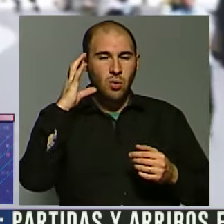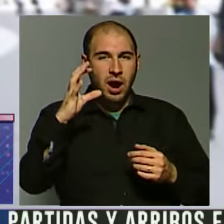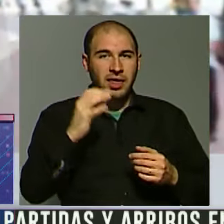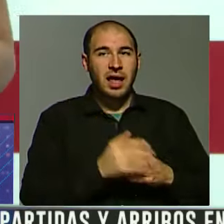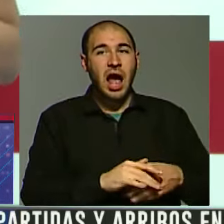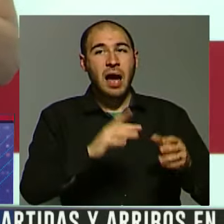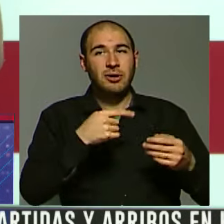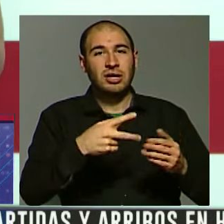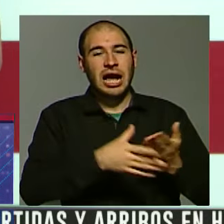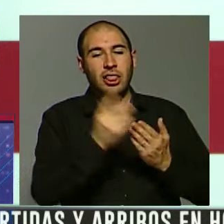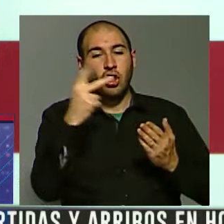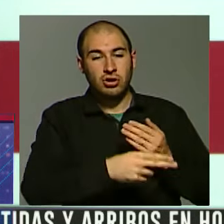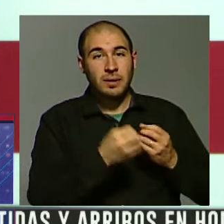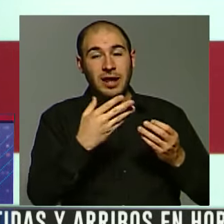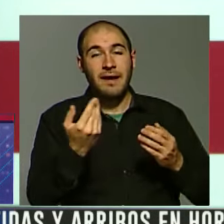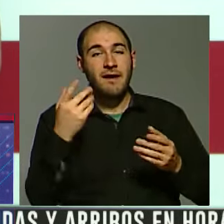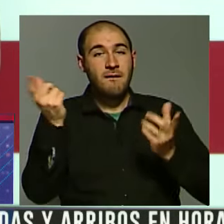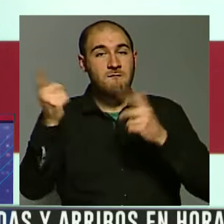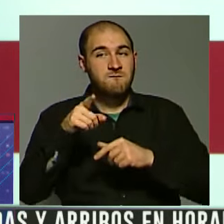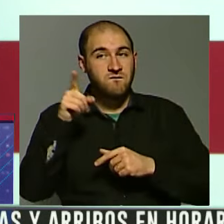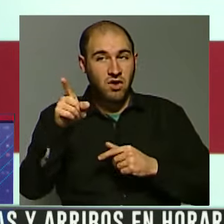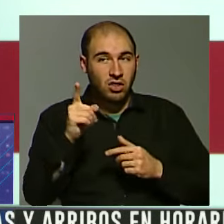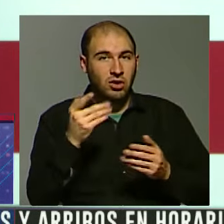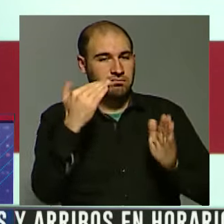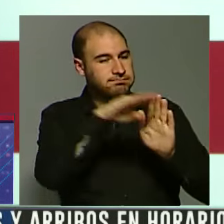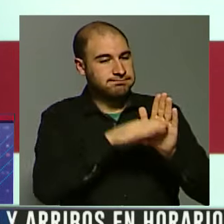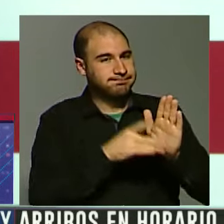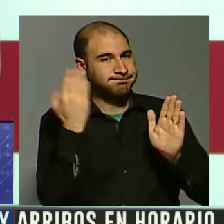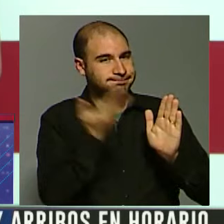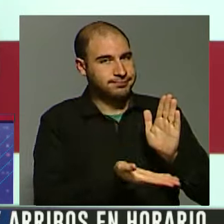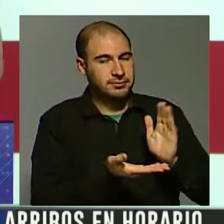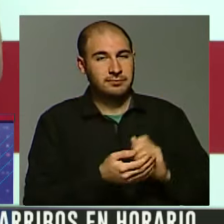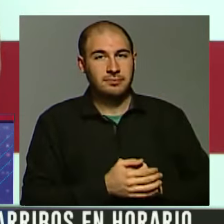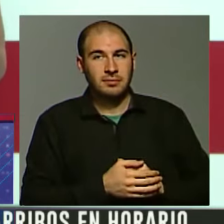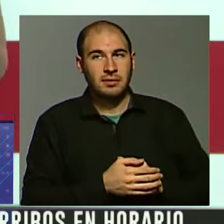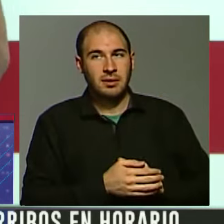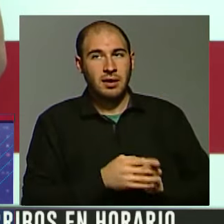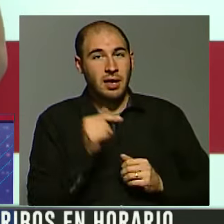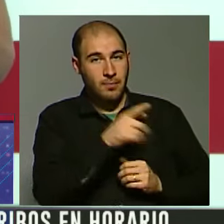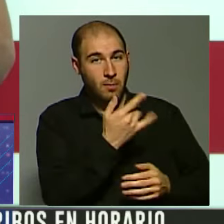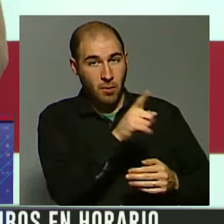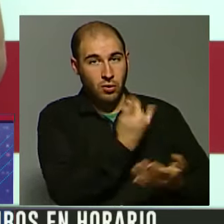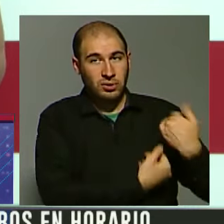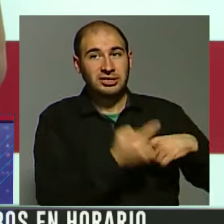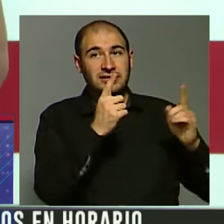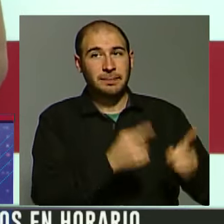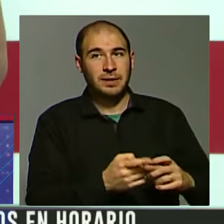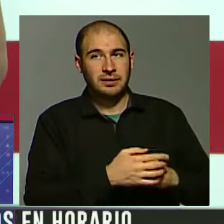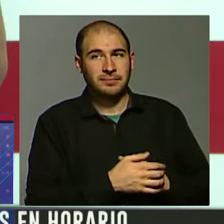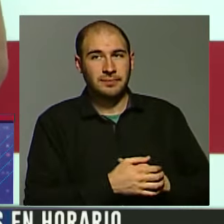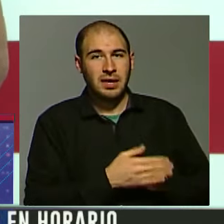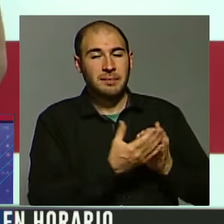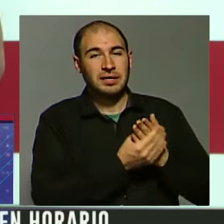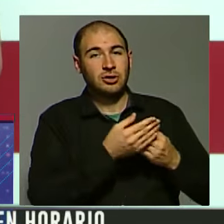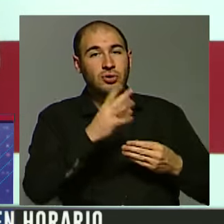la posibilidad de ajustes, porque generalmente el fondo tiene algunas condiciones para brindar ese dinero. José, lo decías vos y lo dijo incluso el